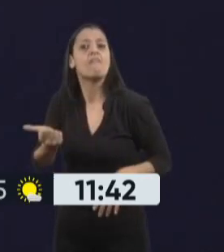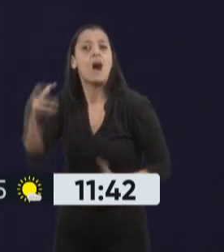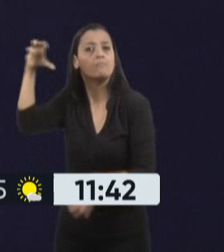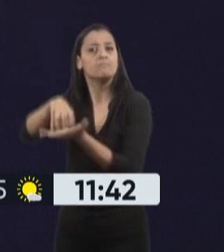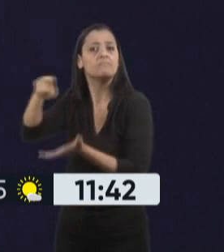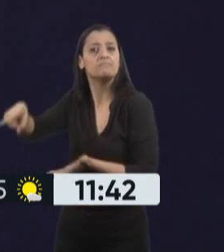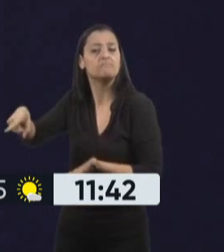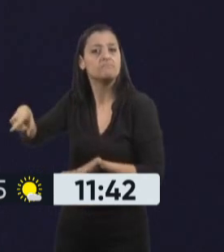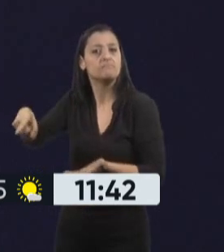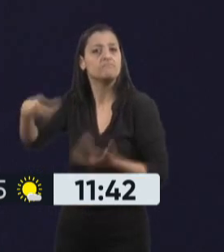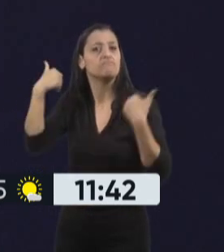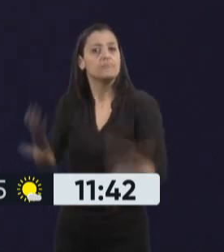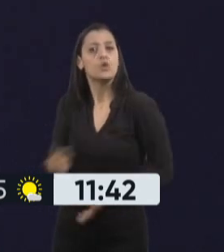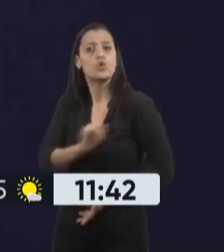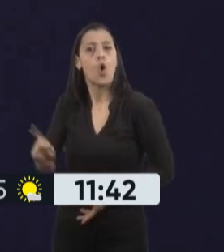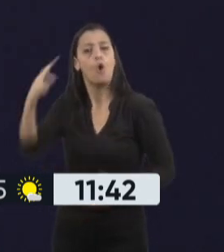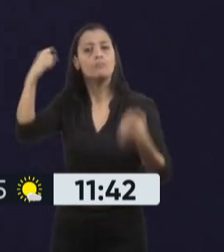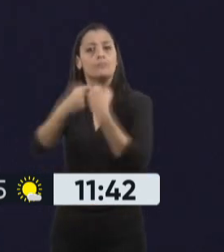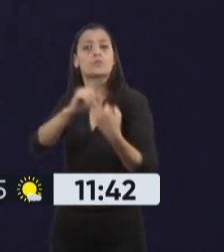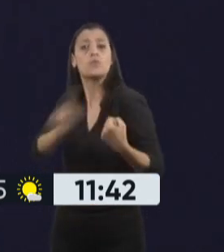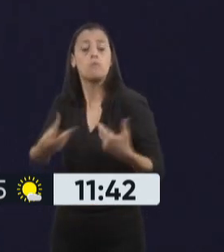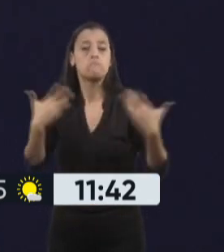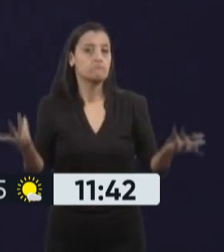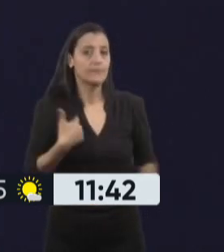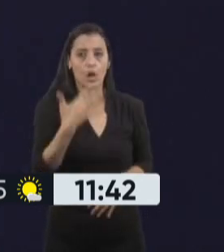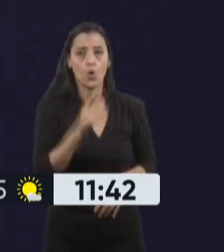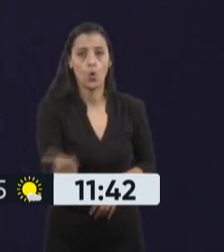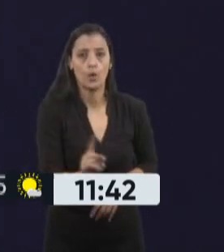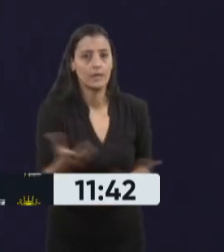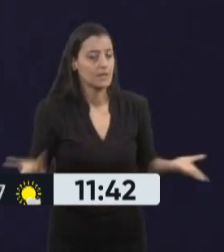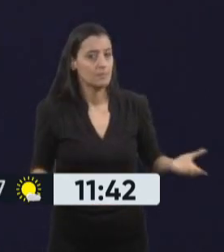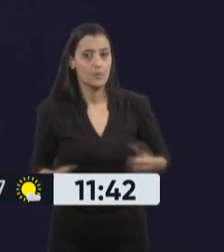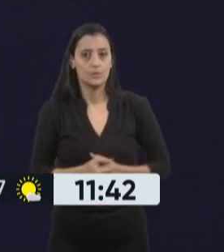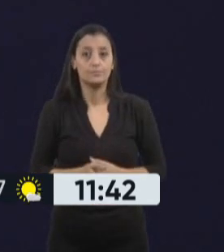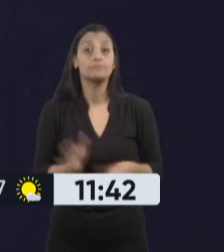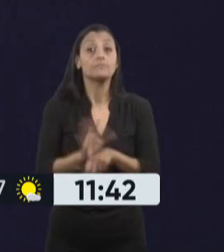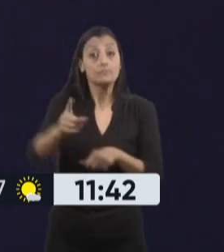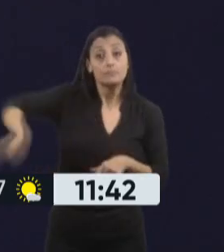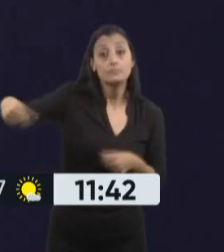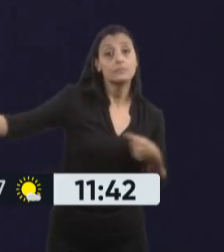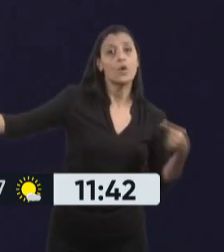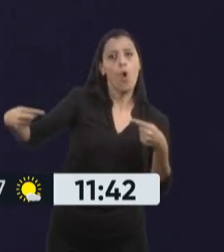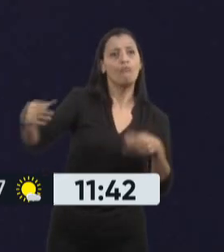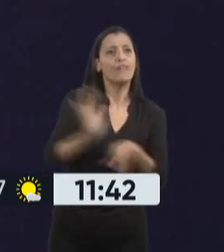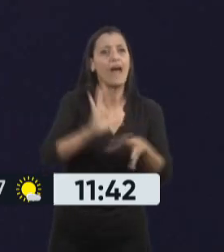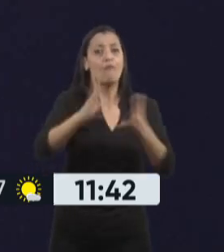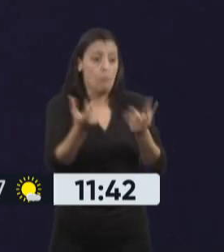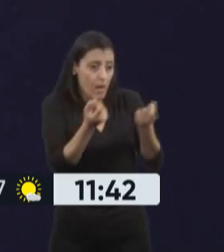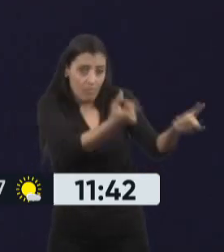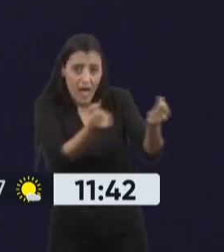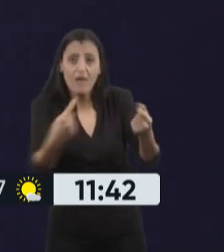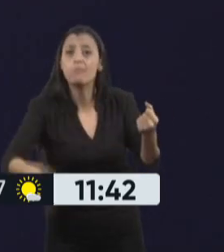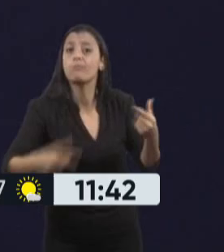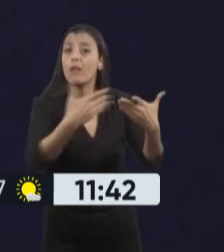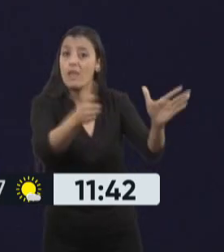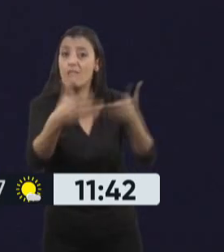para si es que efectivamente ocurre lo que estás planteando, para estar en contra de la libertad. La verdad, así